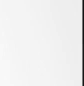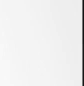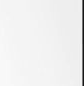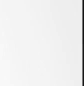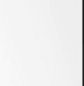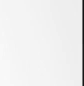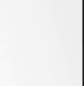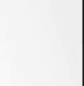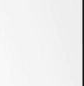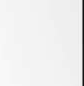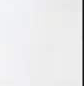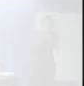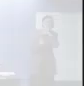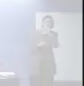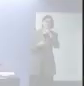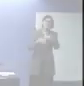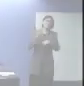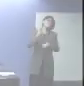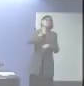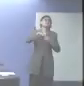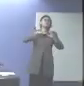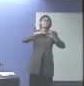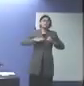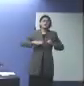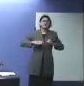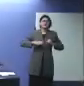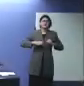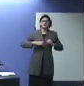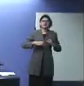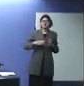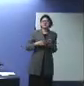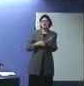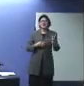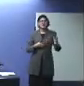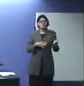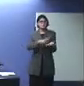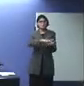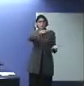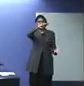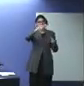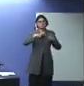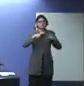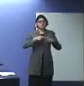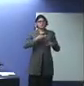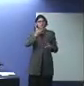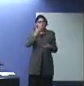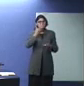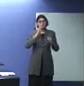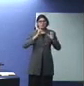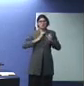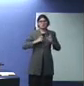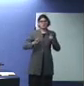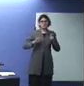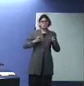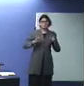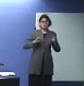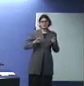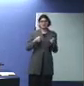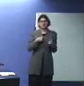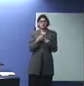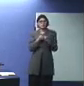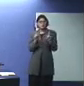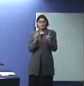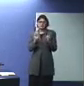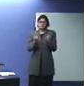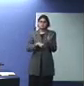que goza de bienestar si tu cuerpo no está configurado de la manera en que la mayoría está configurado. Entonces, esa es una forma de entender la discapacidad.